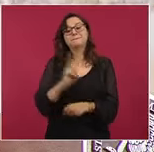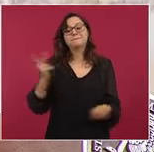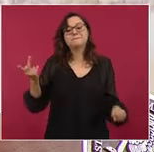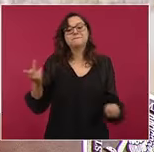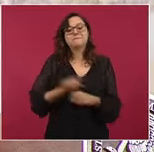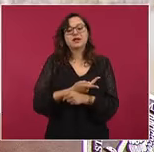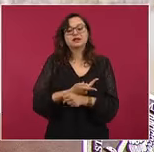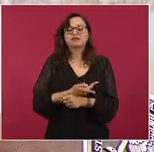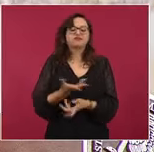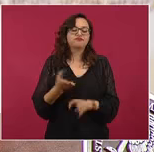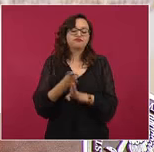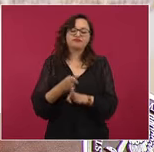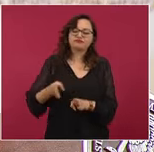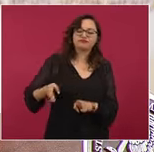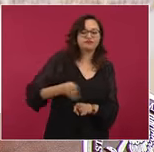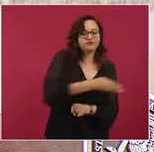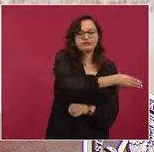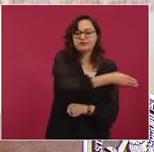más usual.